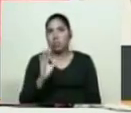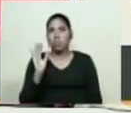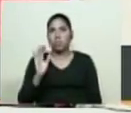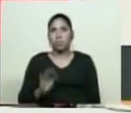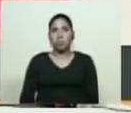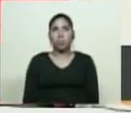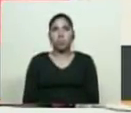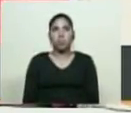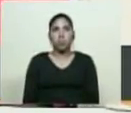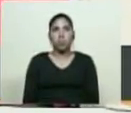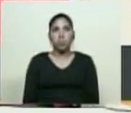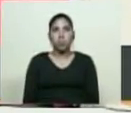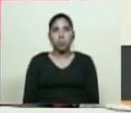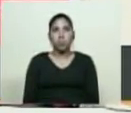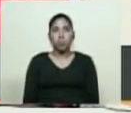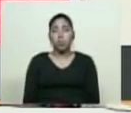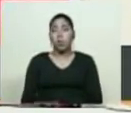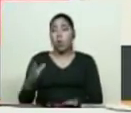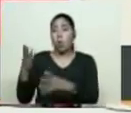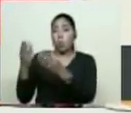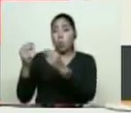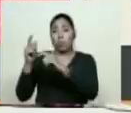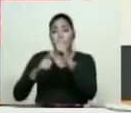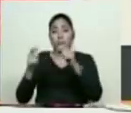Marco, mucha gente que no es chavista,